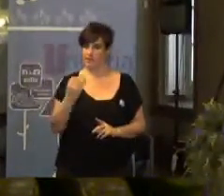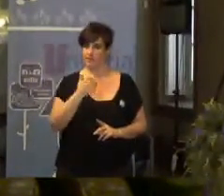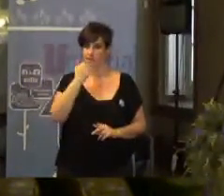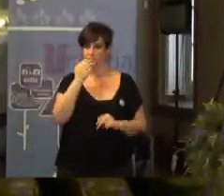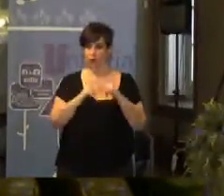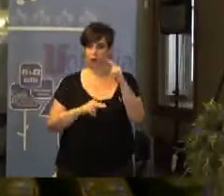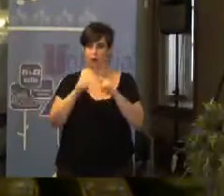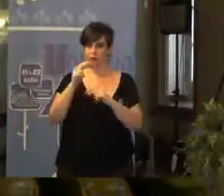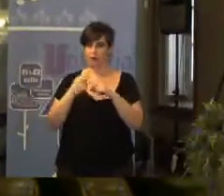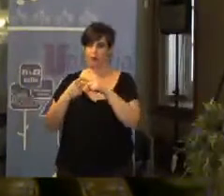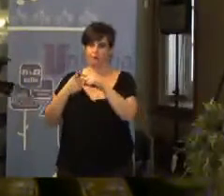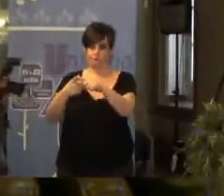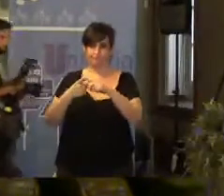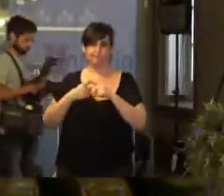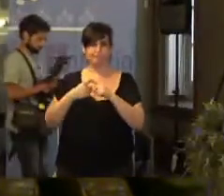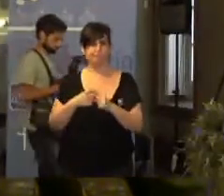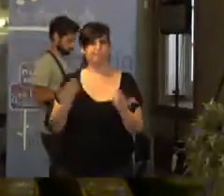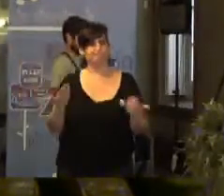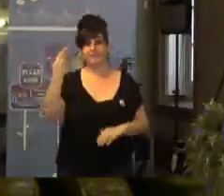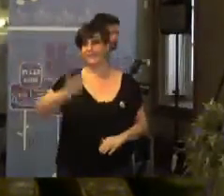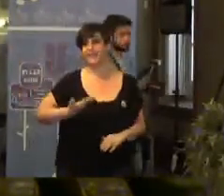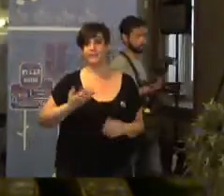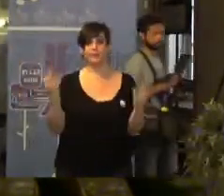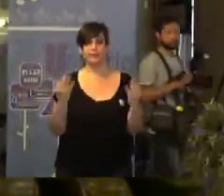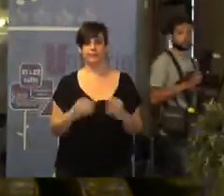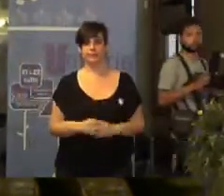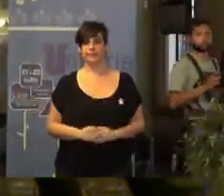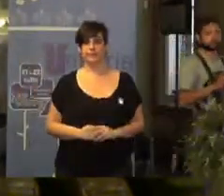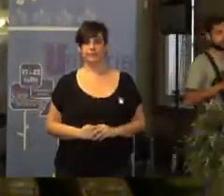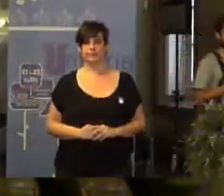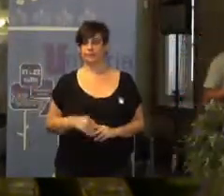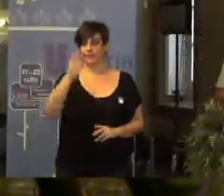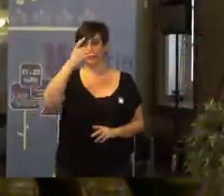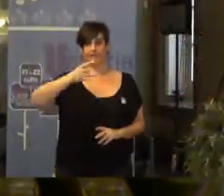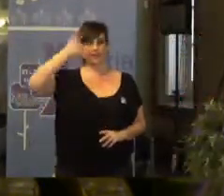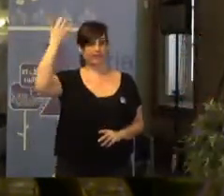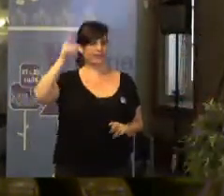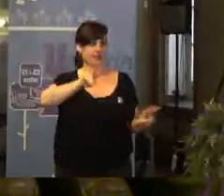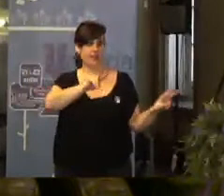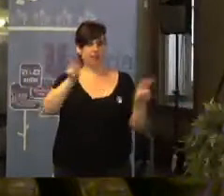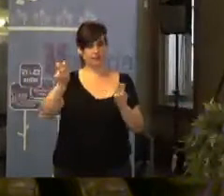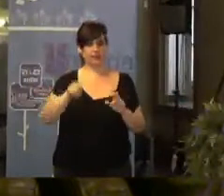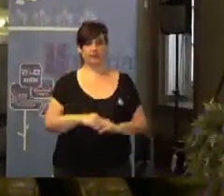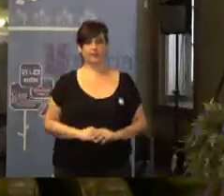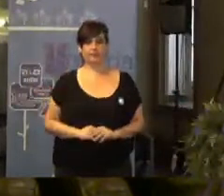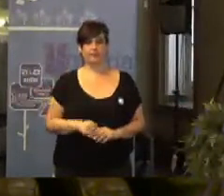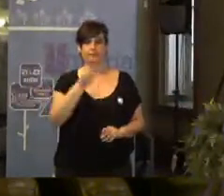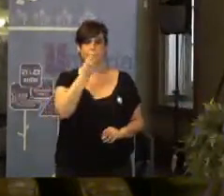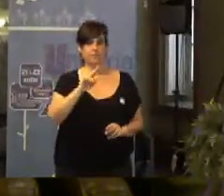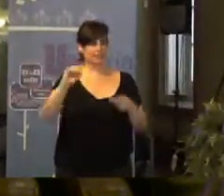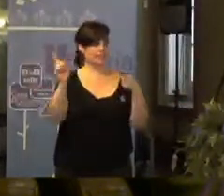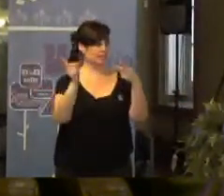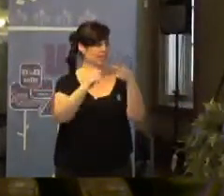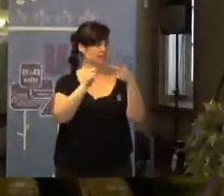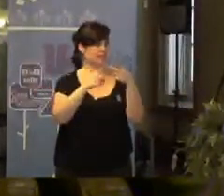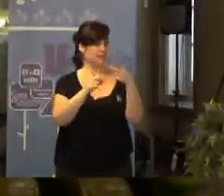intersubxectivamente. Entón, é moi importante partir desa idea. E, ben, e en segundo lugar,